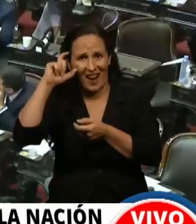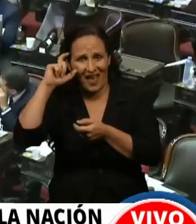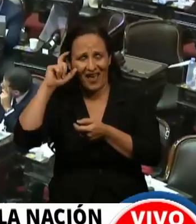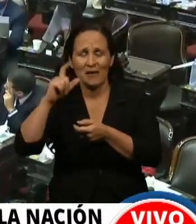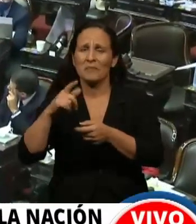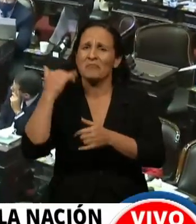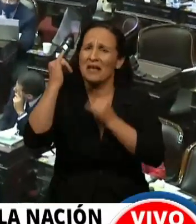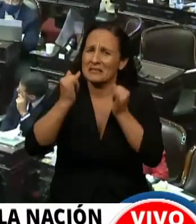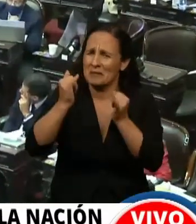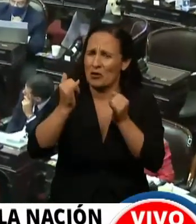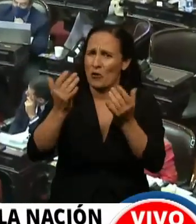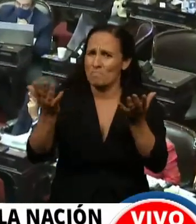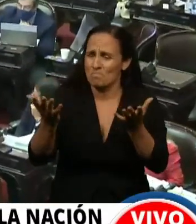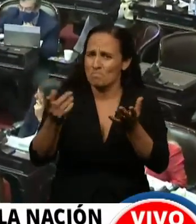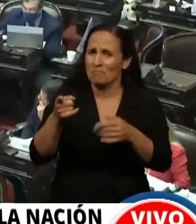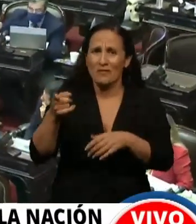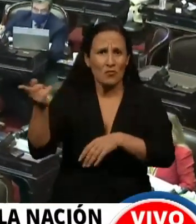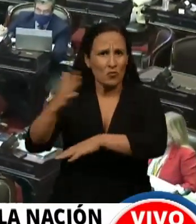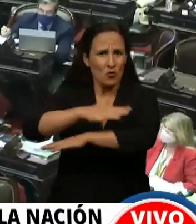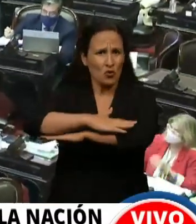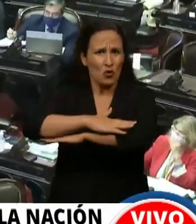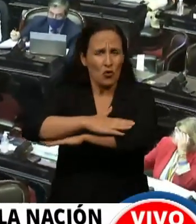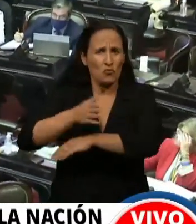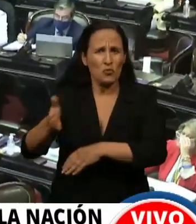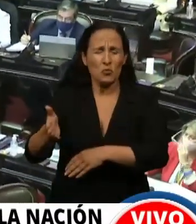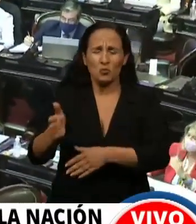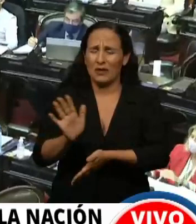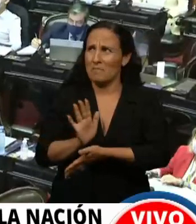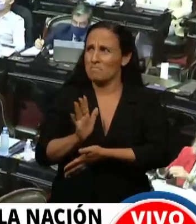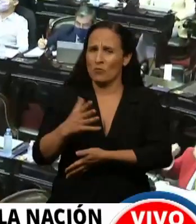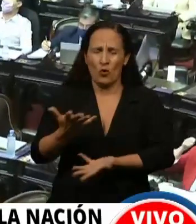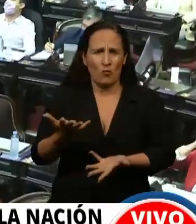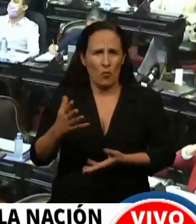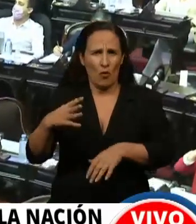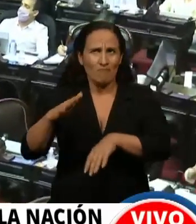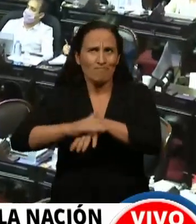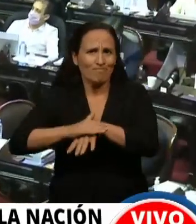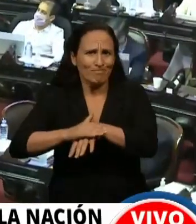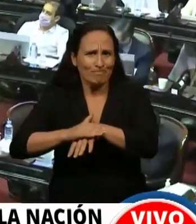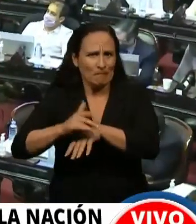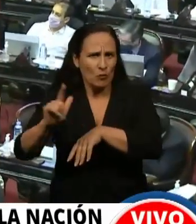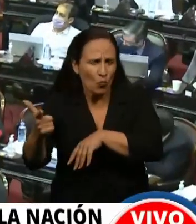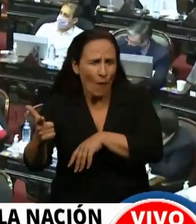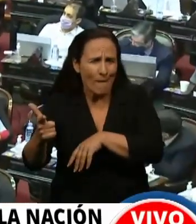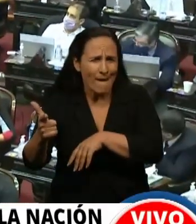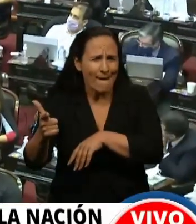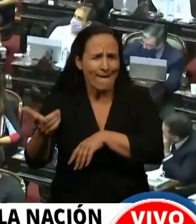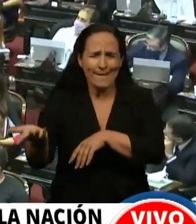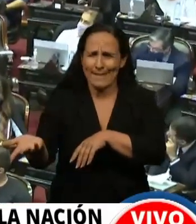en cuenta que dicho accionar es al menos negligente, irresponsable y